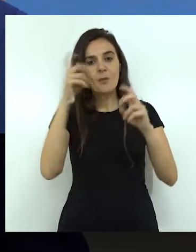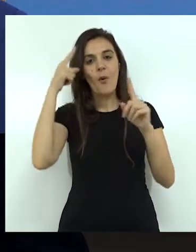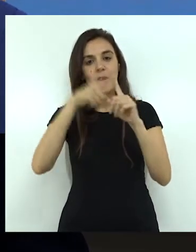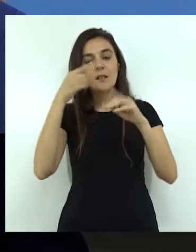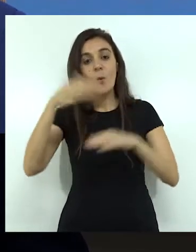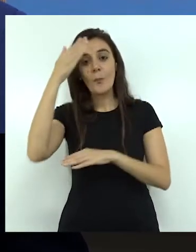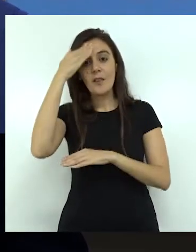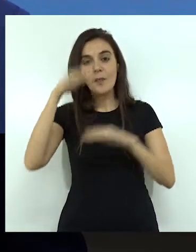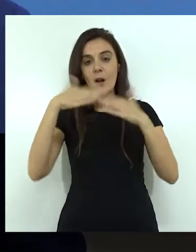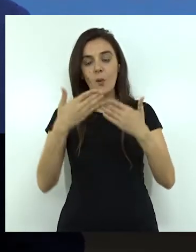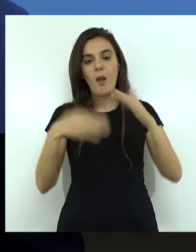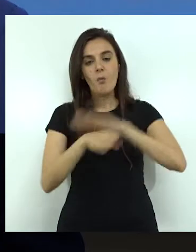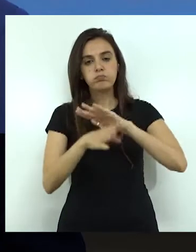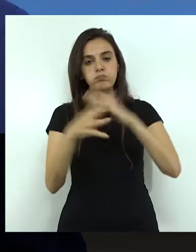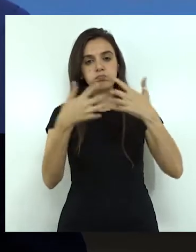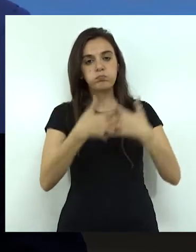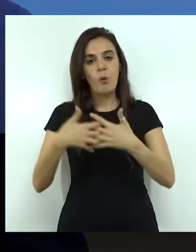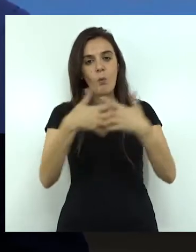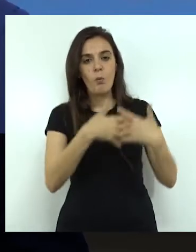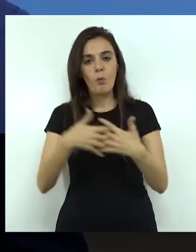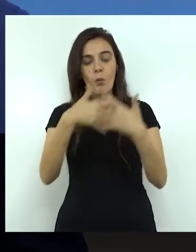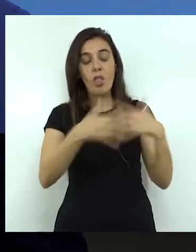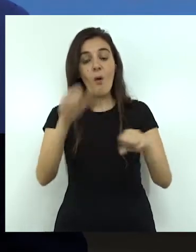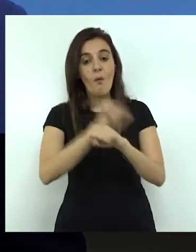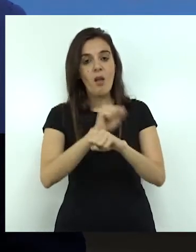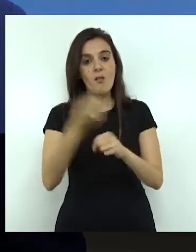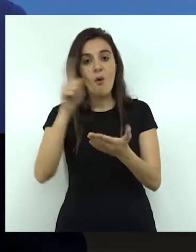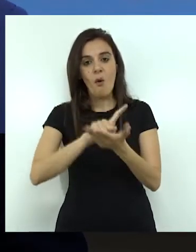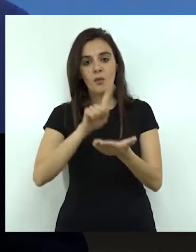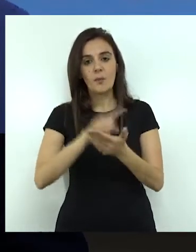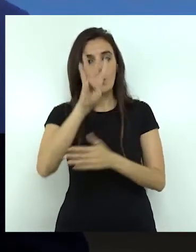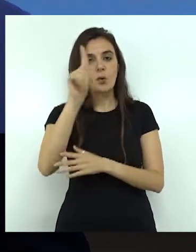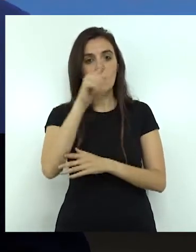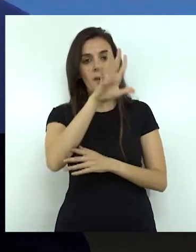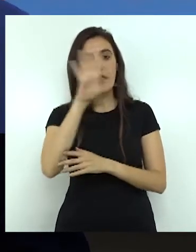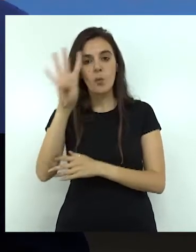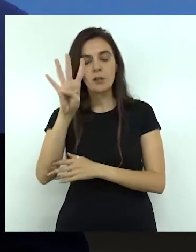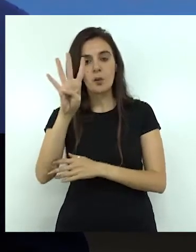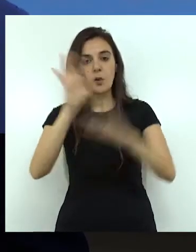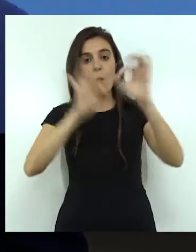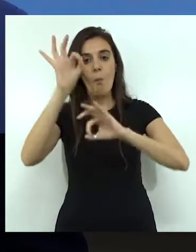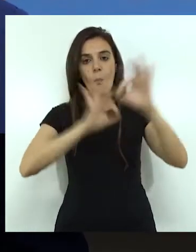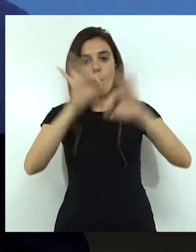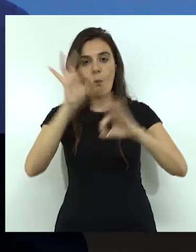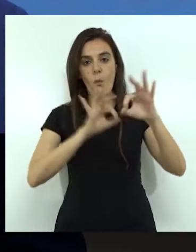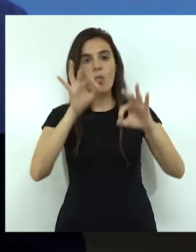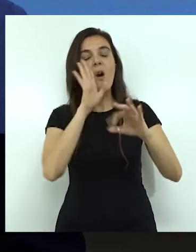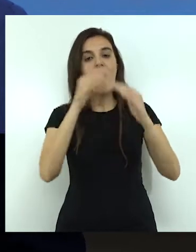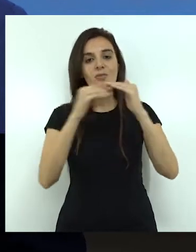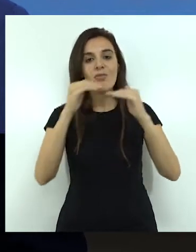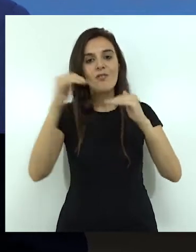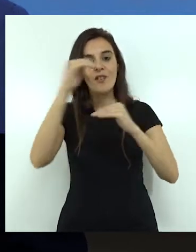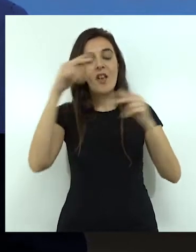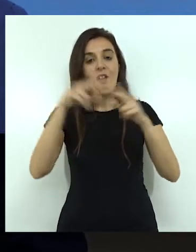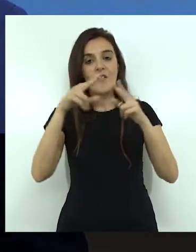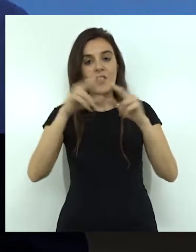principal seguir luchando contra el desempleo en ceuta hemos tenido un 4 54 por ciento de incremento de afiliación